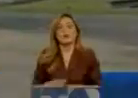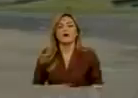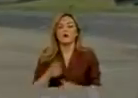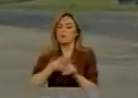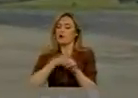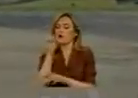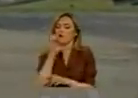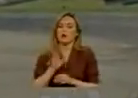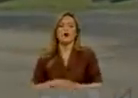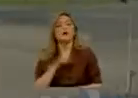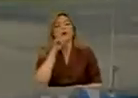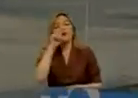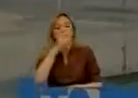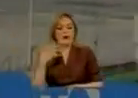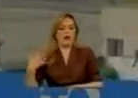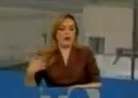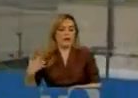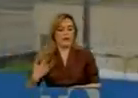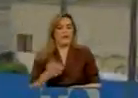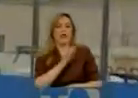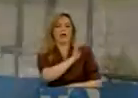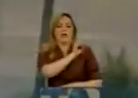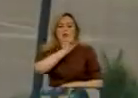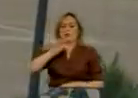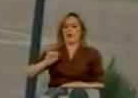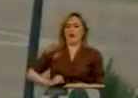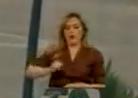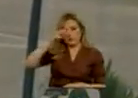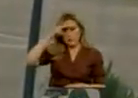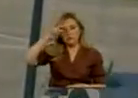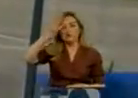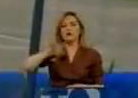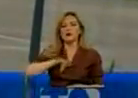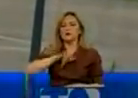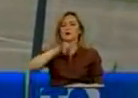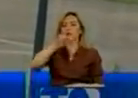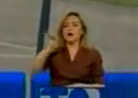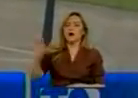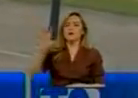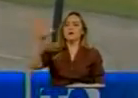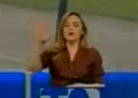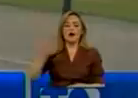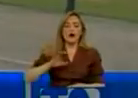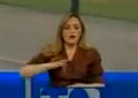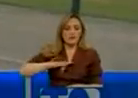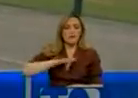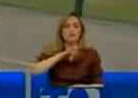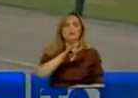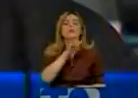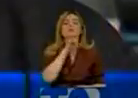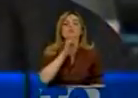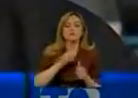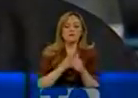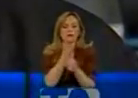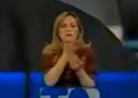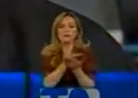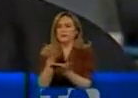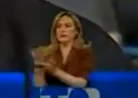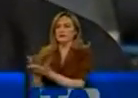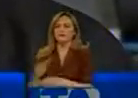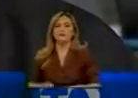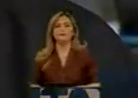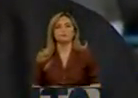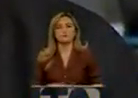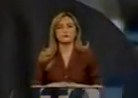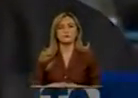solo faltarían las rutas Argentina, El Salvador y México, porque los vuelos a Europa y Estados Unidos fueron los primeros que se ofrecieron. Aspiramos a que